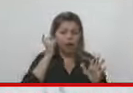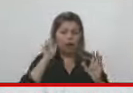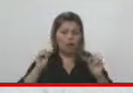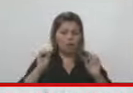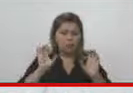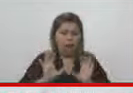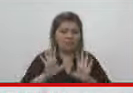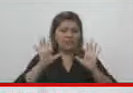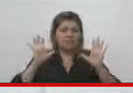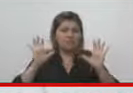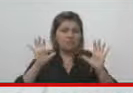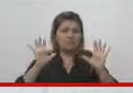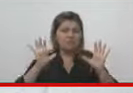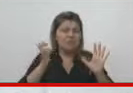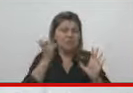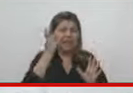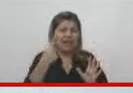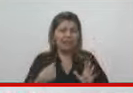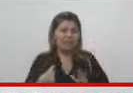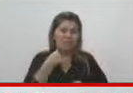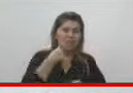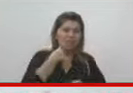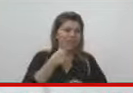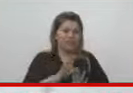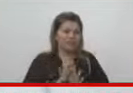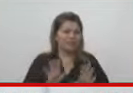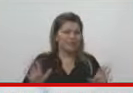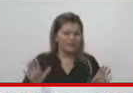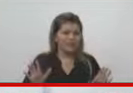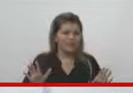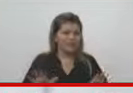acto viciado.